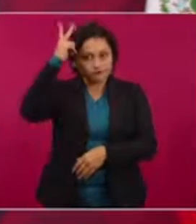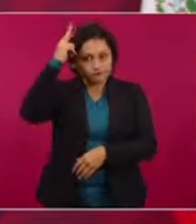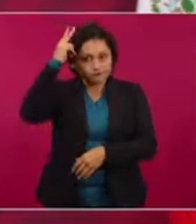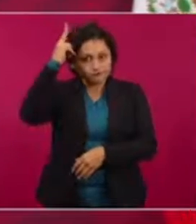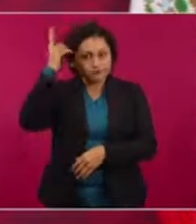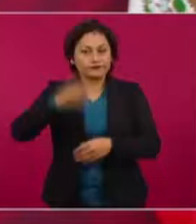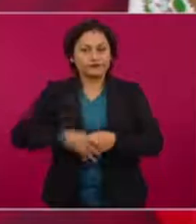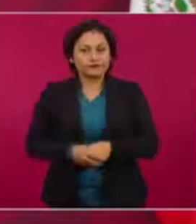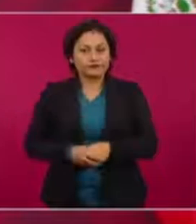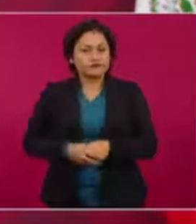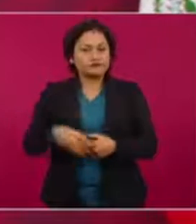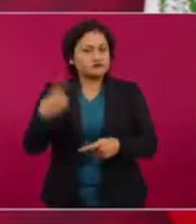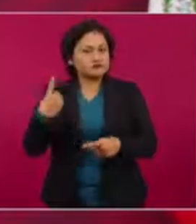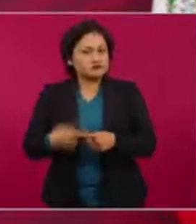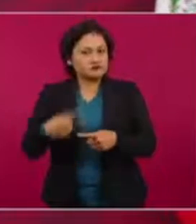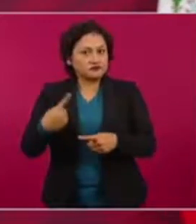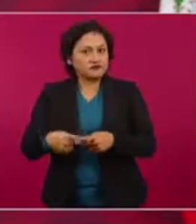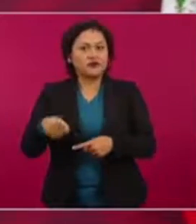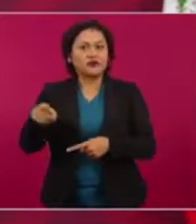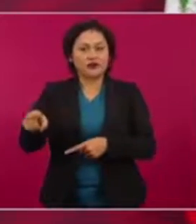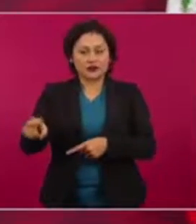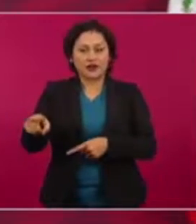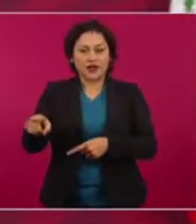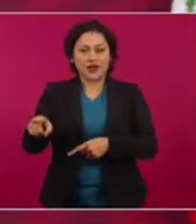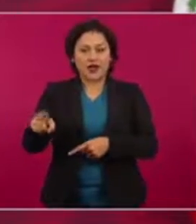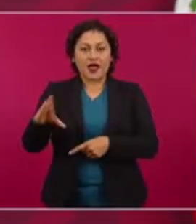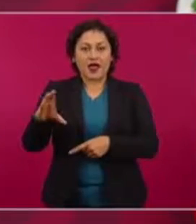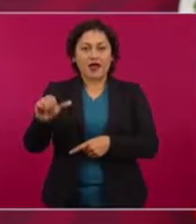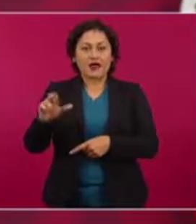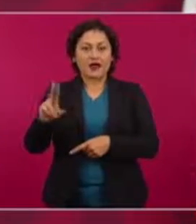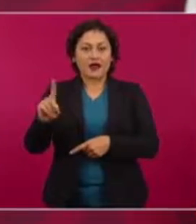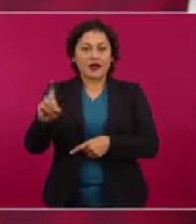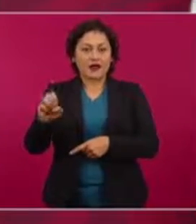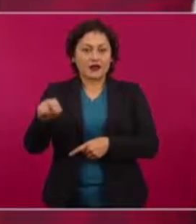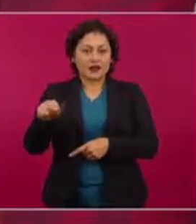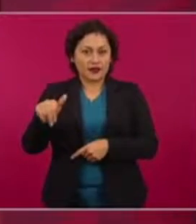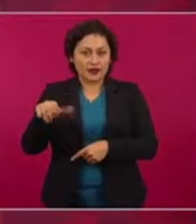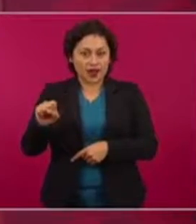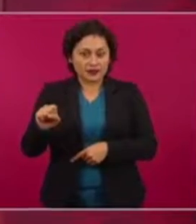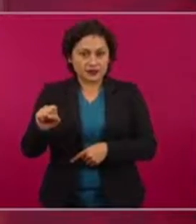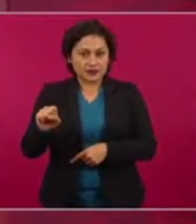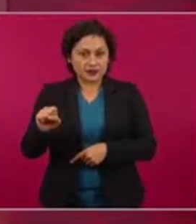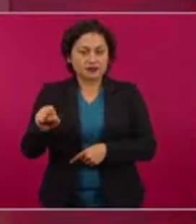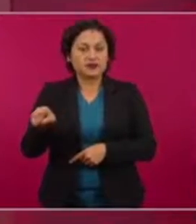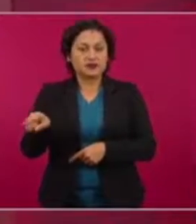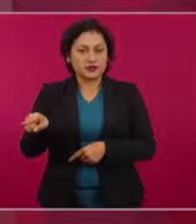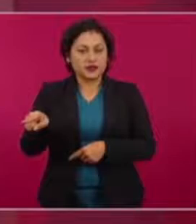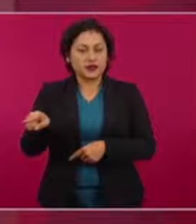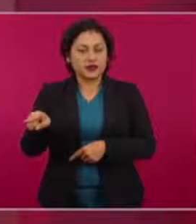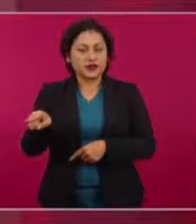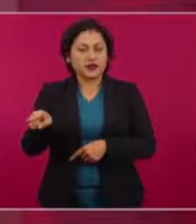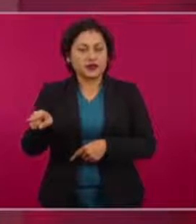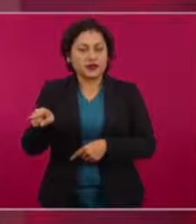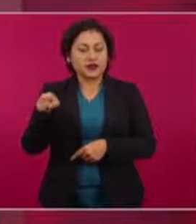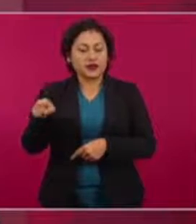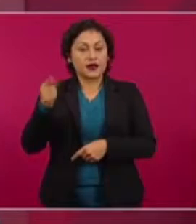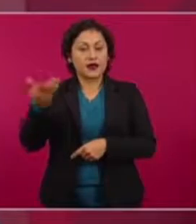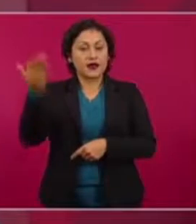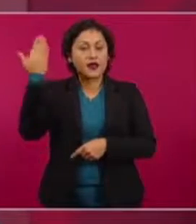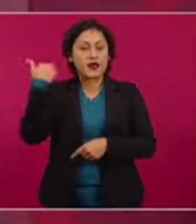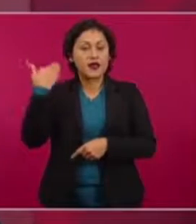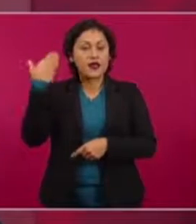Francisco Cárdenas, que es el que asesinó al presidente Madero, había estado combatiendo